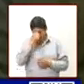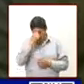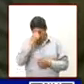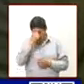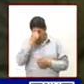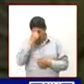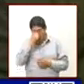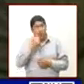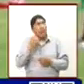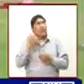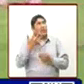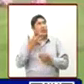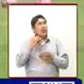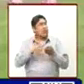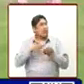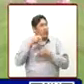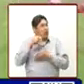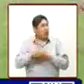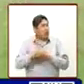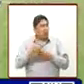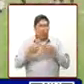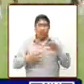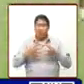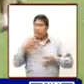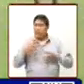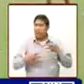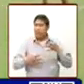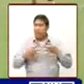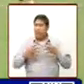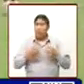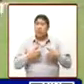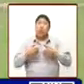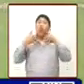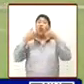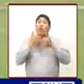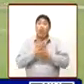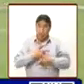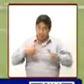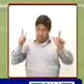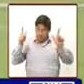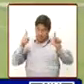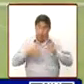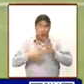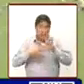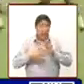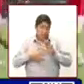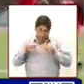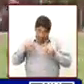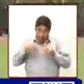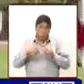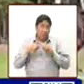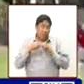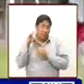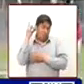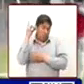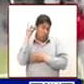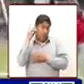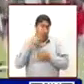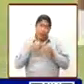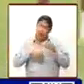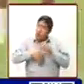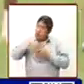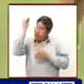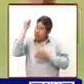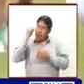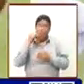5 de junio, tenemos torneo Libertadores, 12 clubes que están representando a nuestro